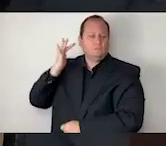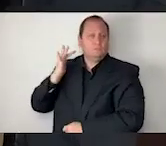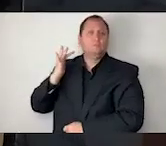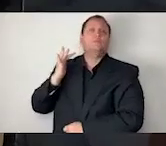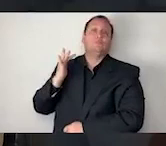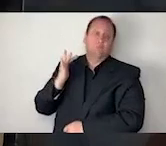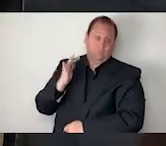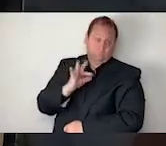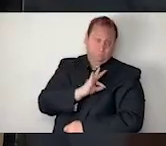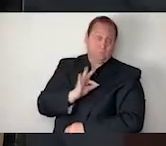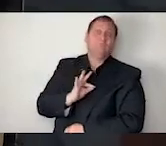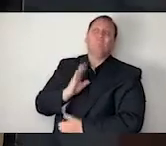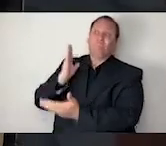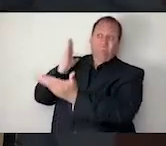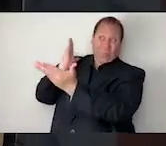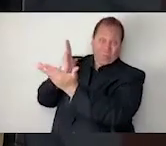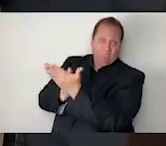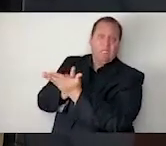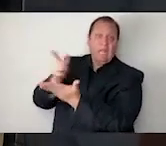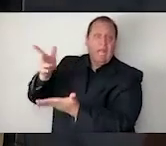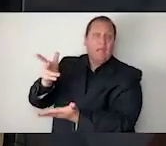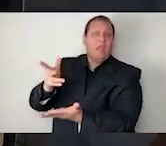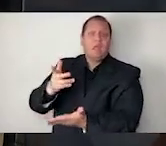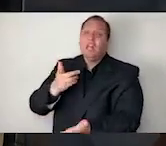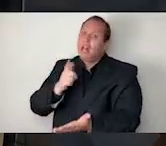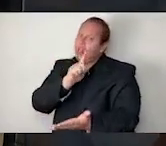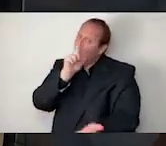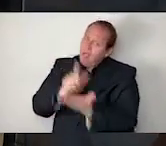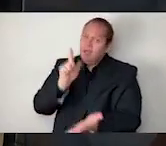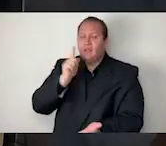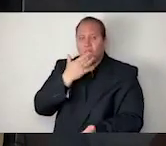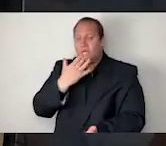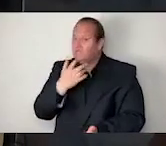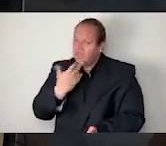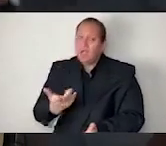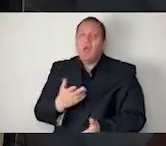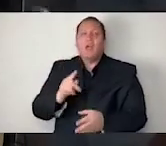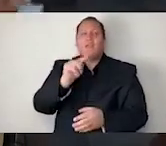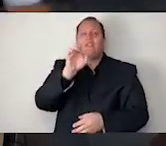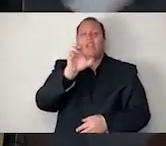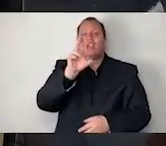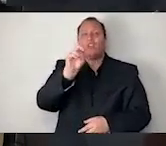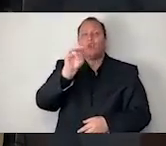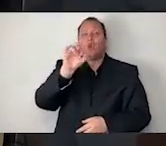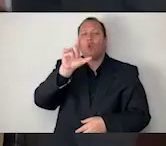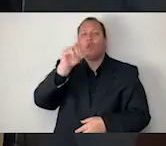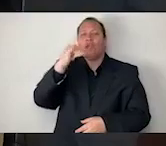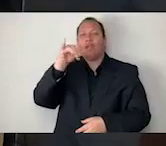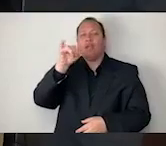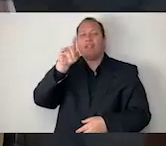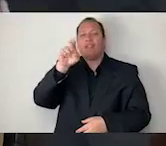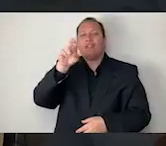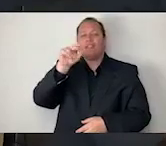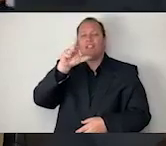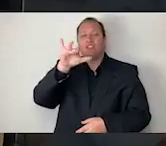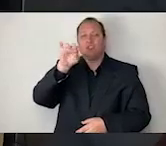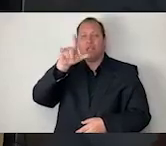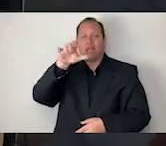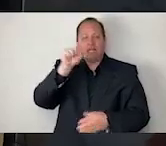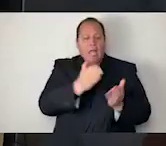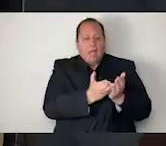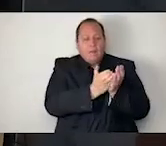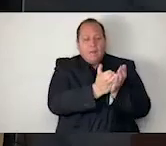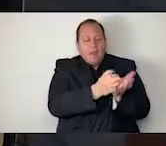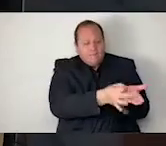el quebrantamiento de sellos tecnologías internacionales fabricación estructuras metálicas para barcos no es una actividad esencial 200 empleados